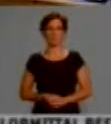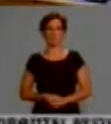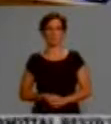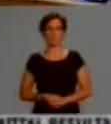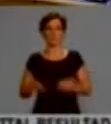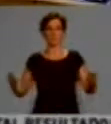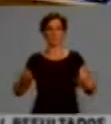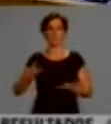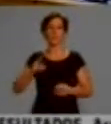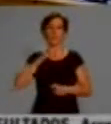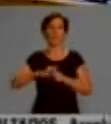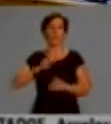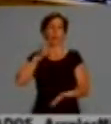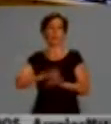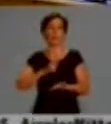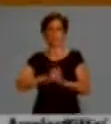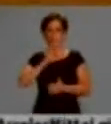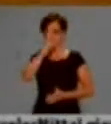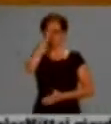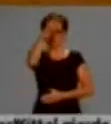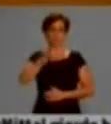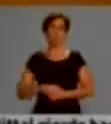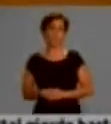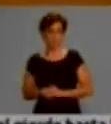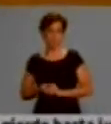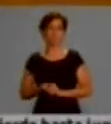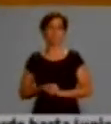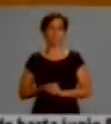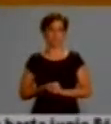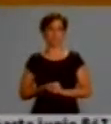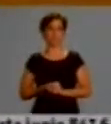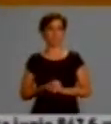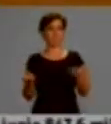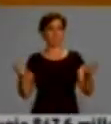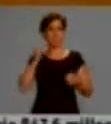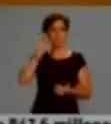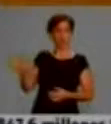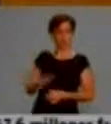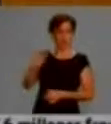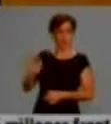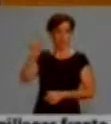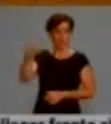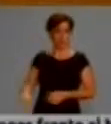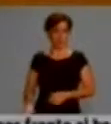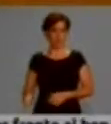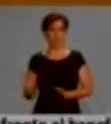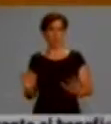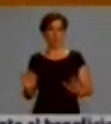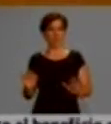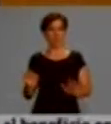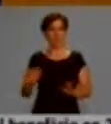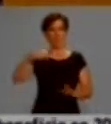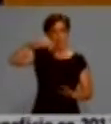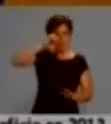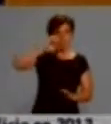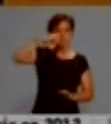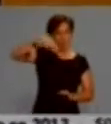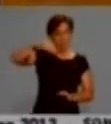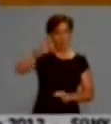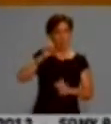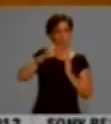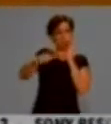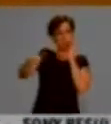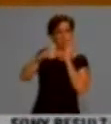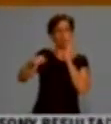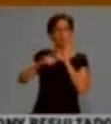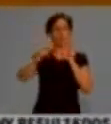El tesorero infiel. Así es, exactamente lo que parece. Los SMS demuestran que